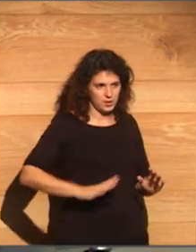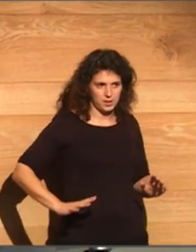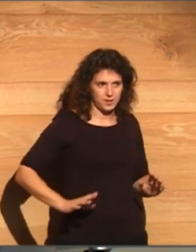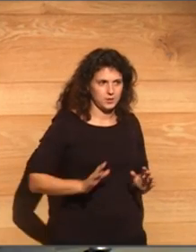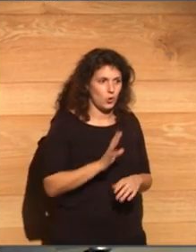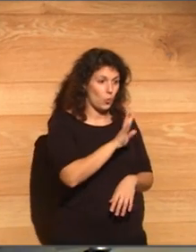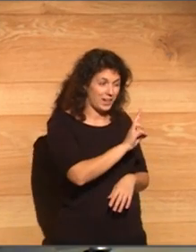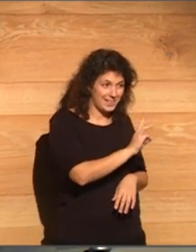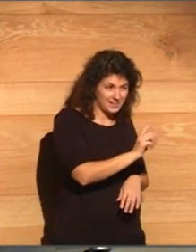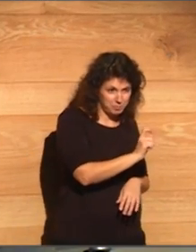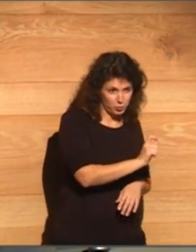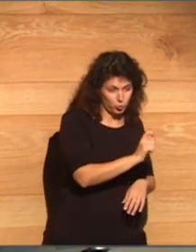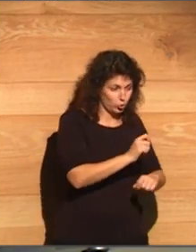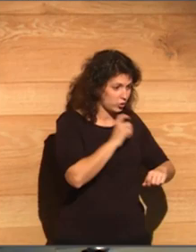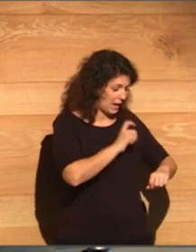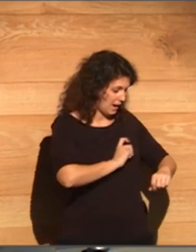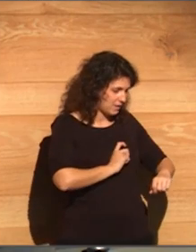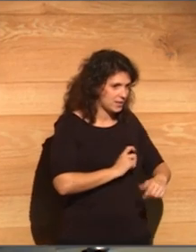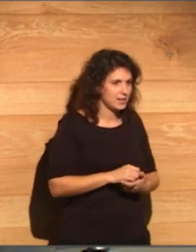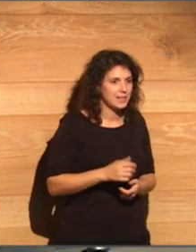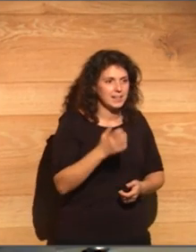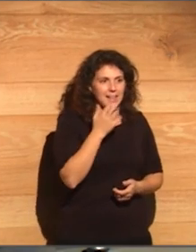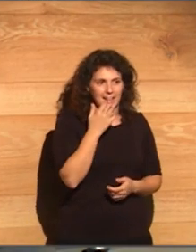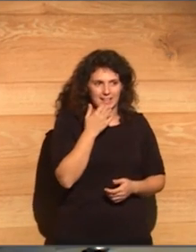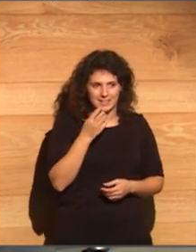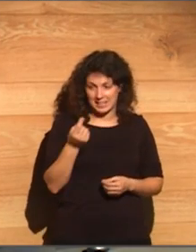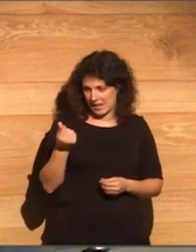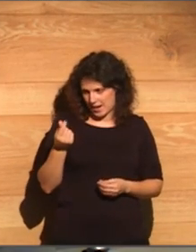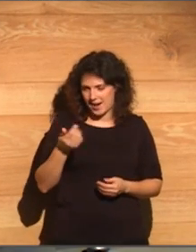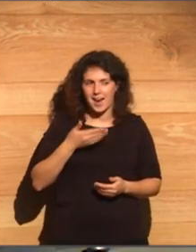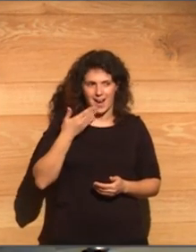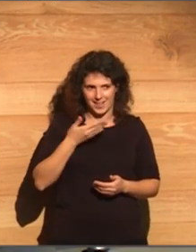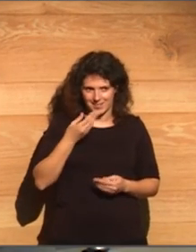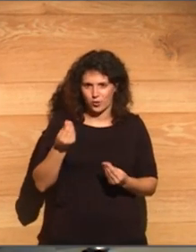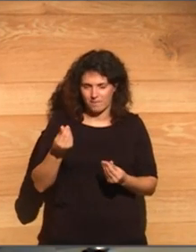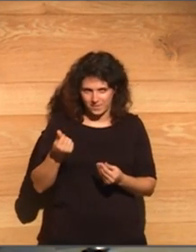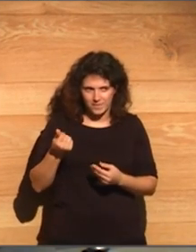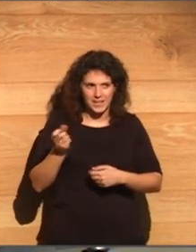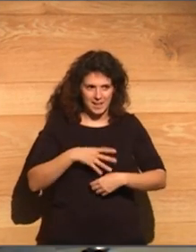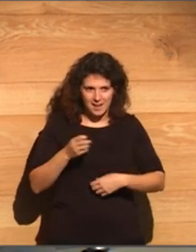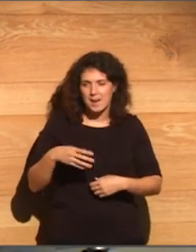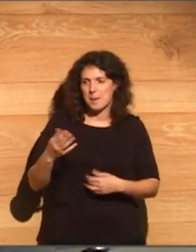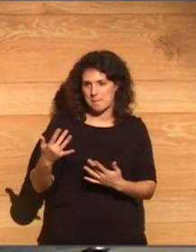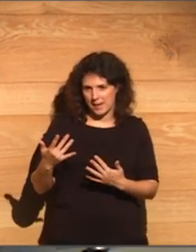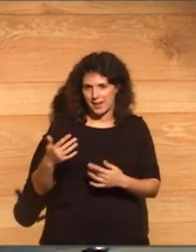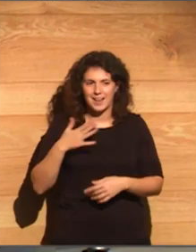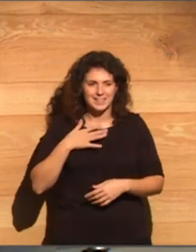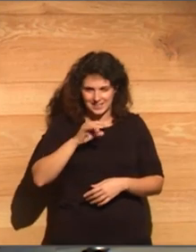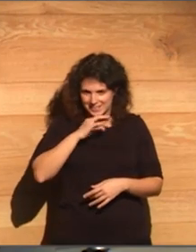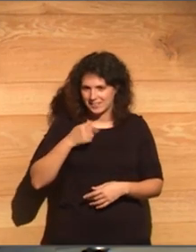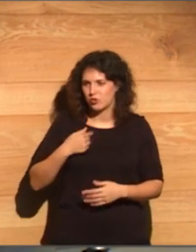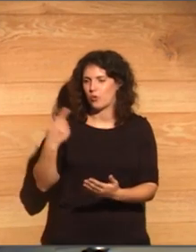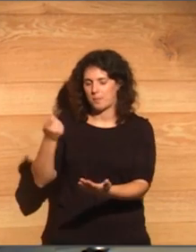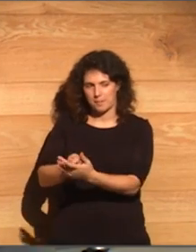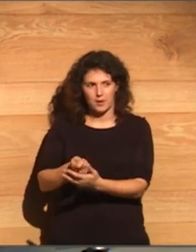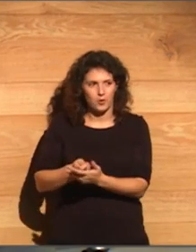a menos 43, que yo a pero si no estás le... calentito, está muy calentito, tú no dices, venga, este chiste va de mi cuenta, bueno, lo pago yo.